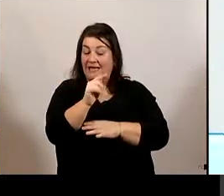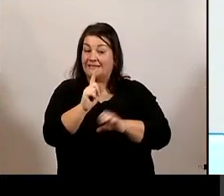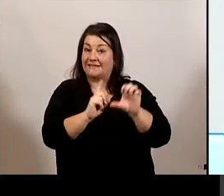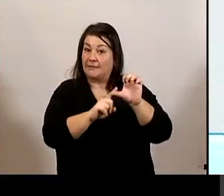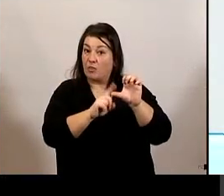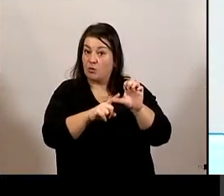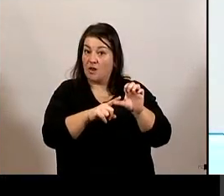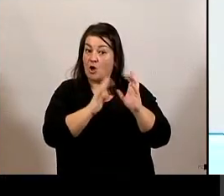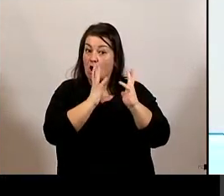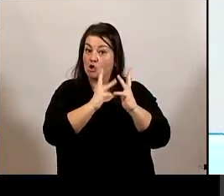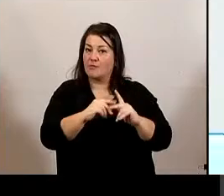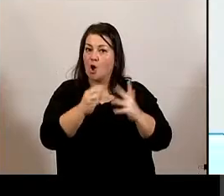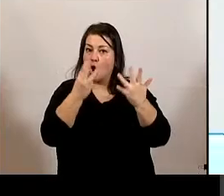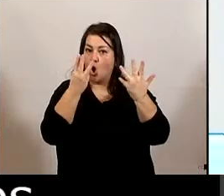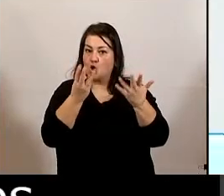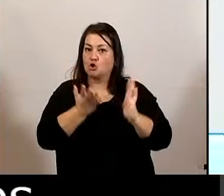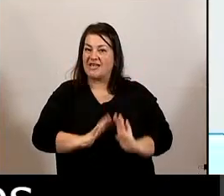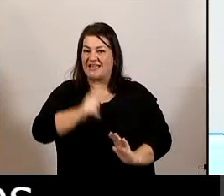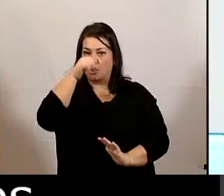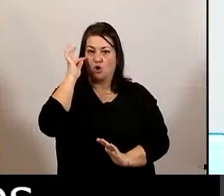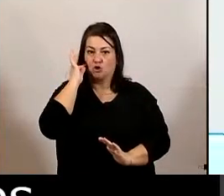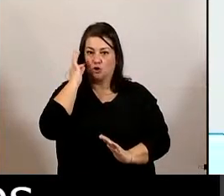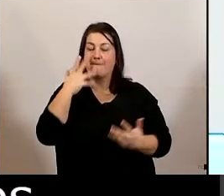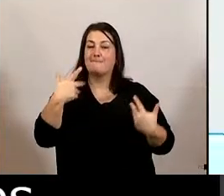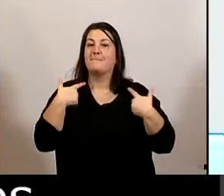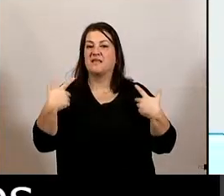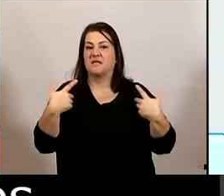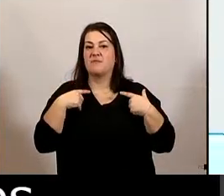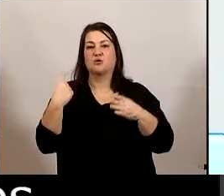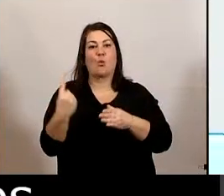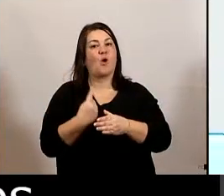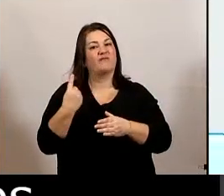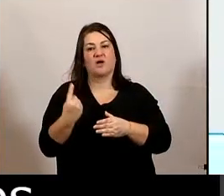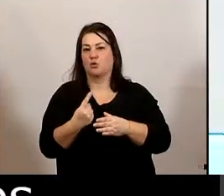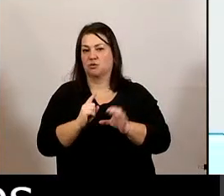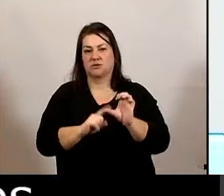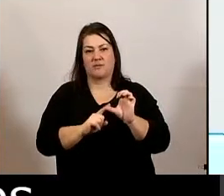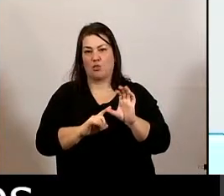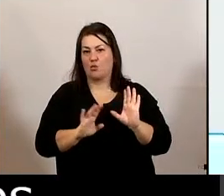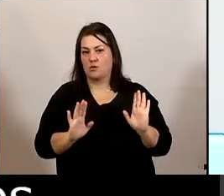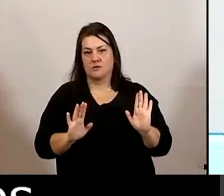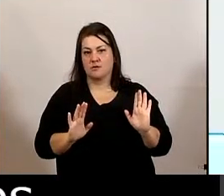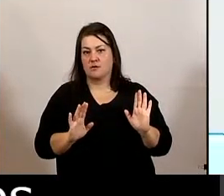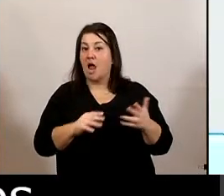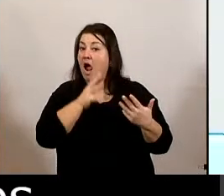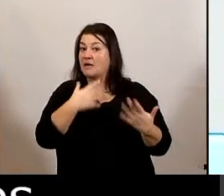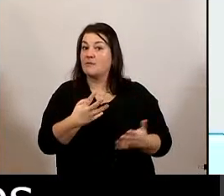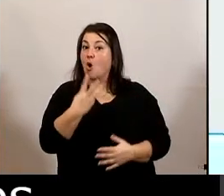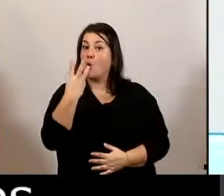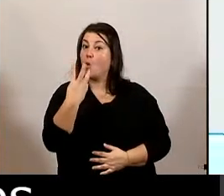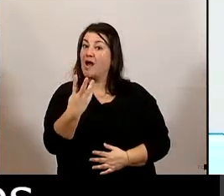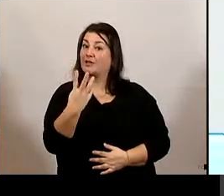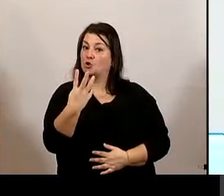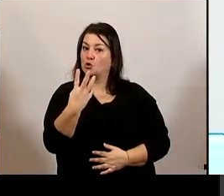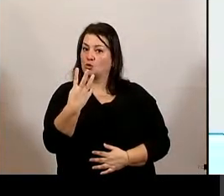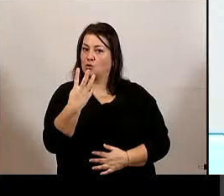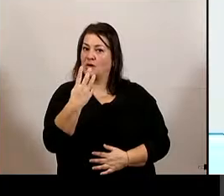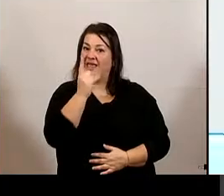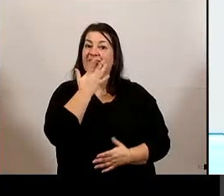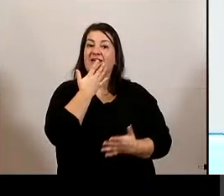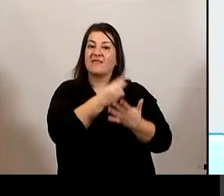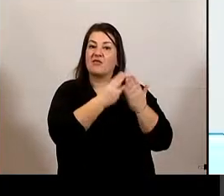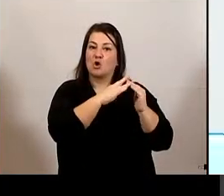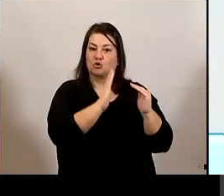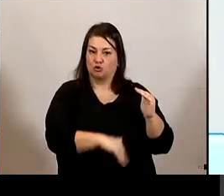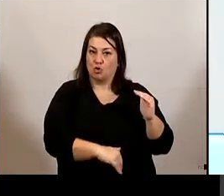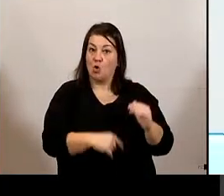hemos contabilizado 8 hijos o hijas víctimas que han quedado huérfanos en Extremadura. De ellos, actualmente 4 siguen siendo menores de edad